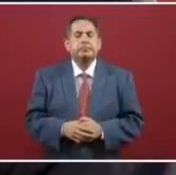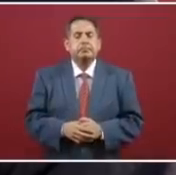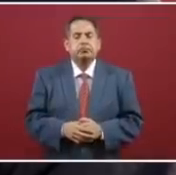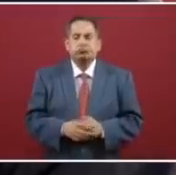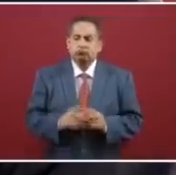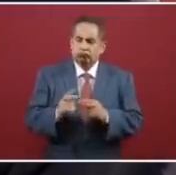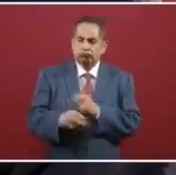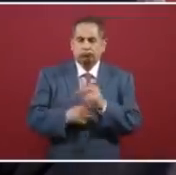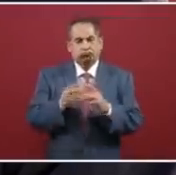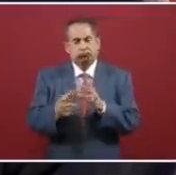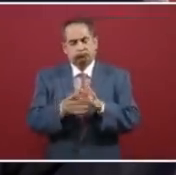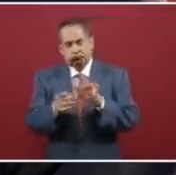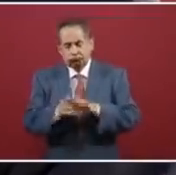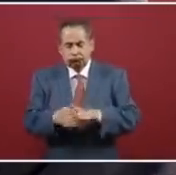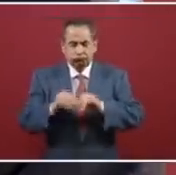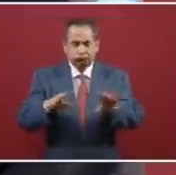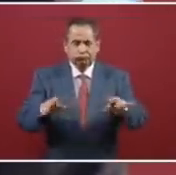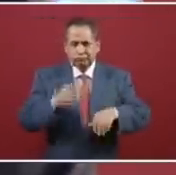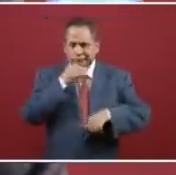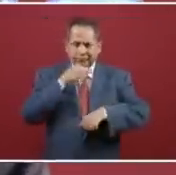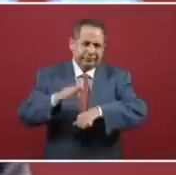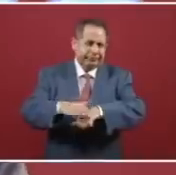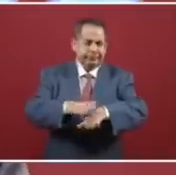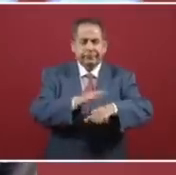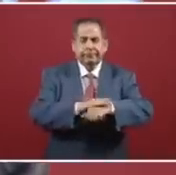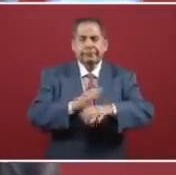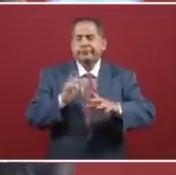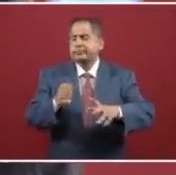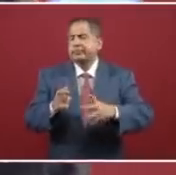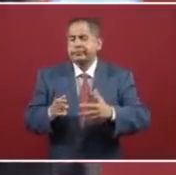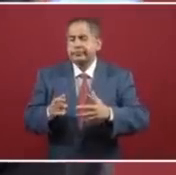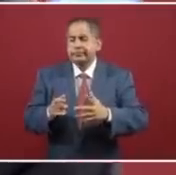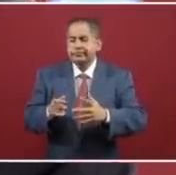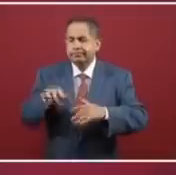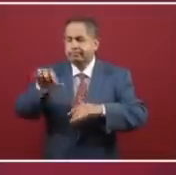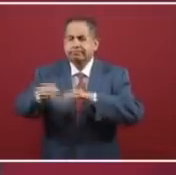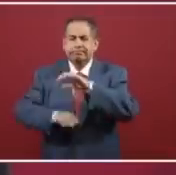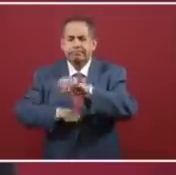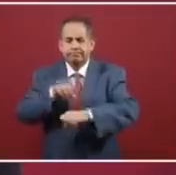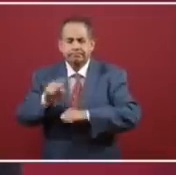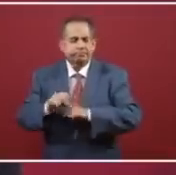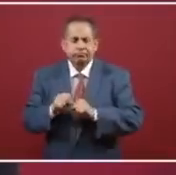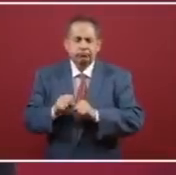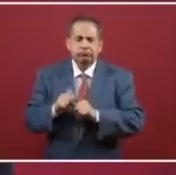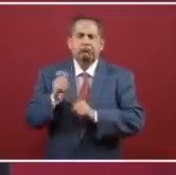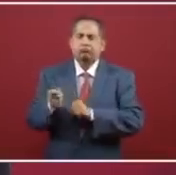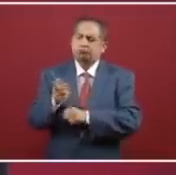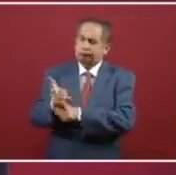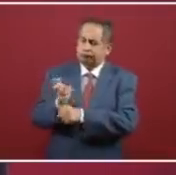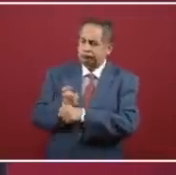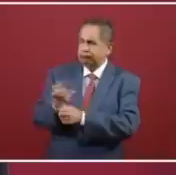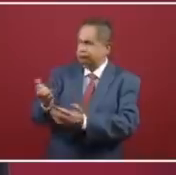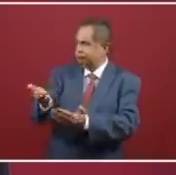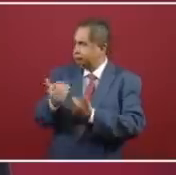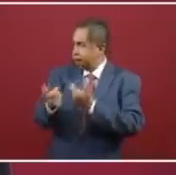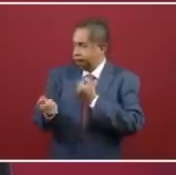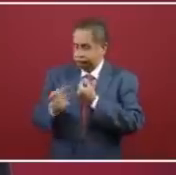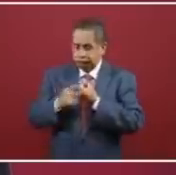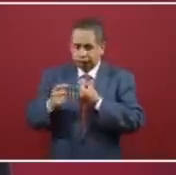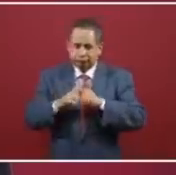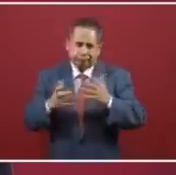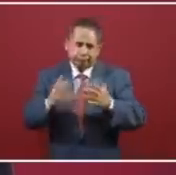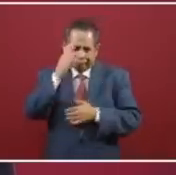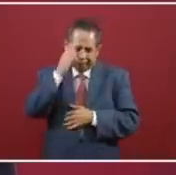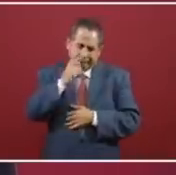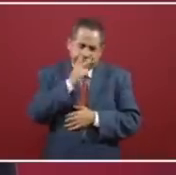convocar no me gusta la palabra reclutar pero así se